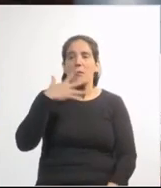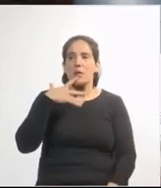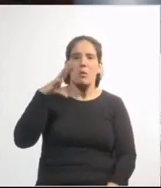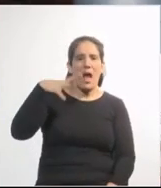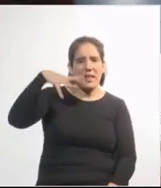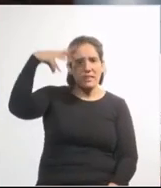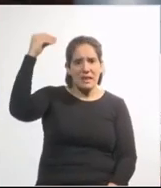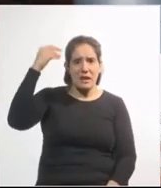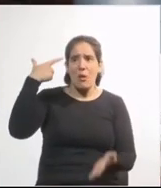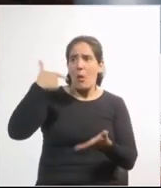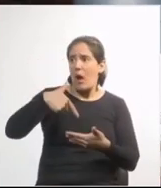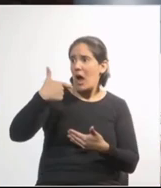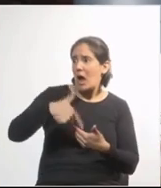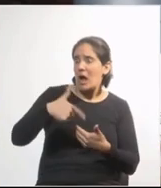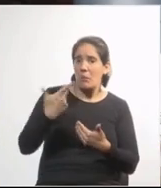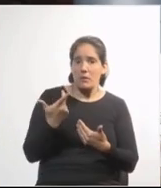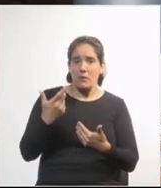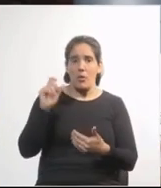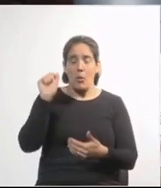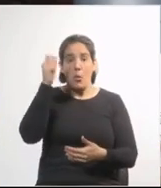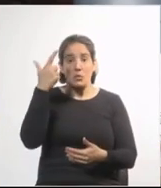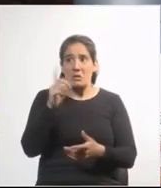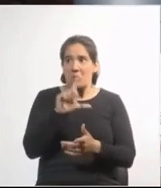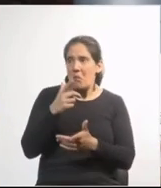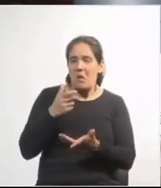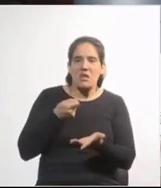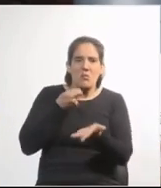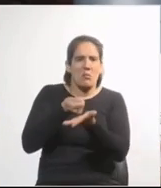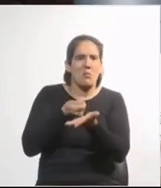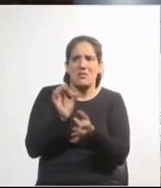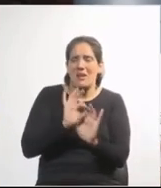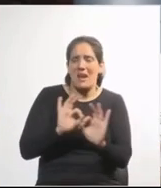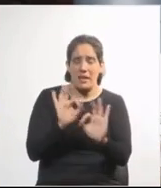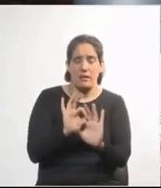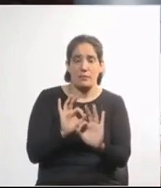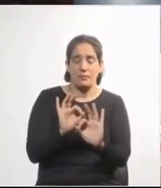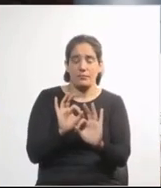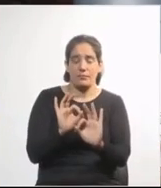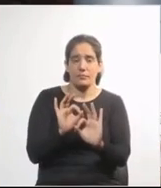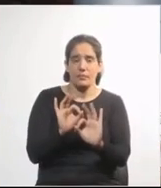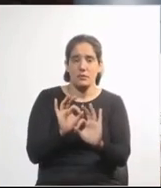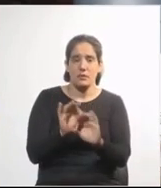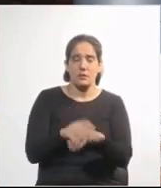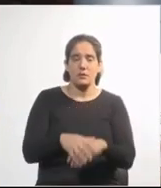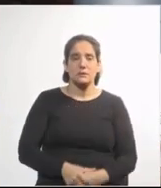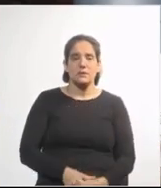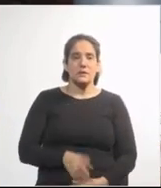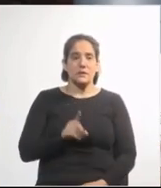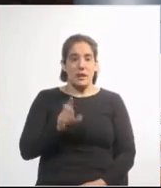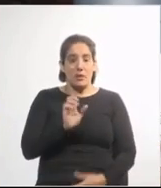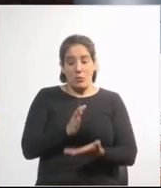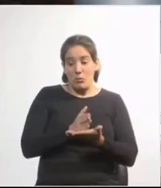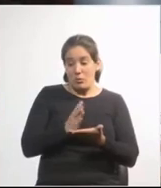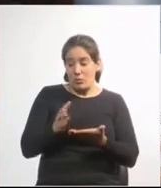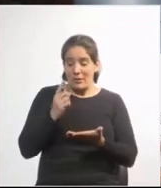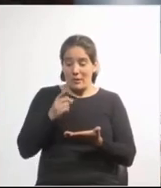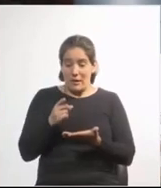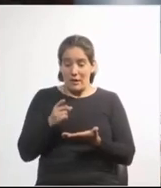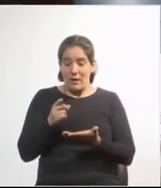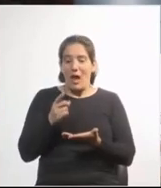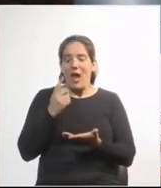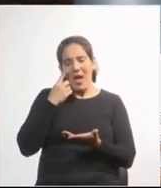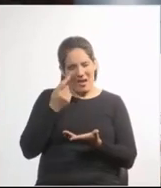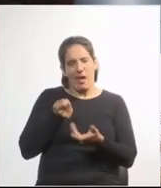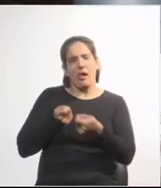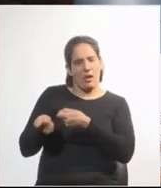el país como ANCAP, Antel y UTE, quienes ceden espacios para crear oportunidades de